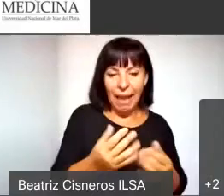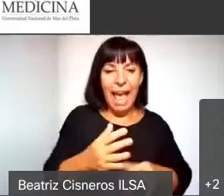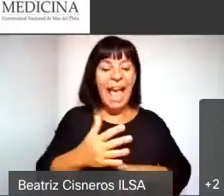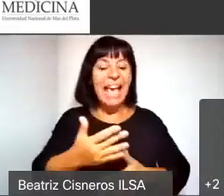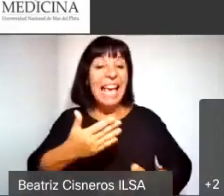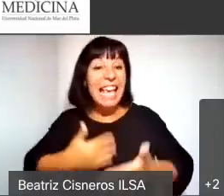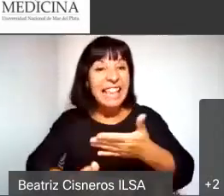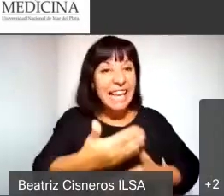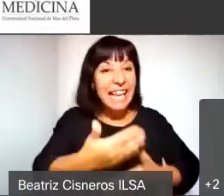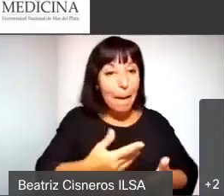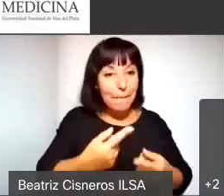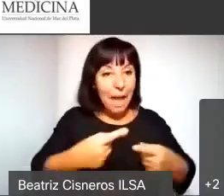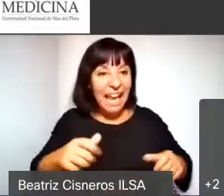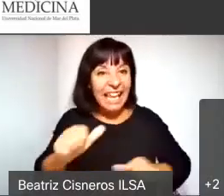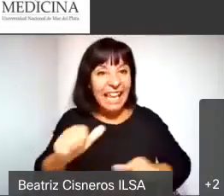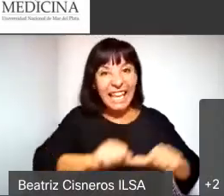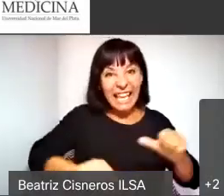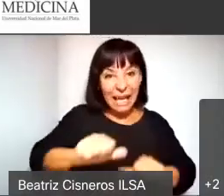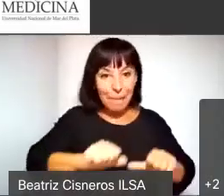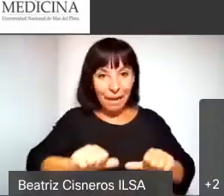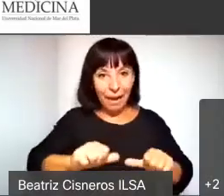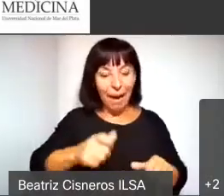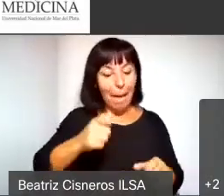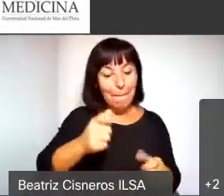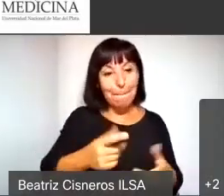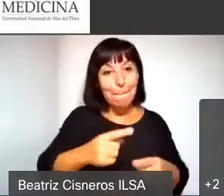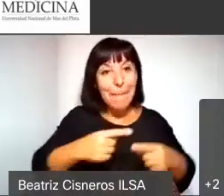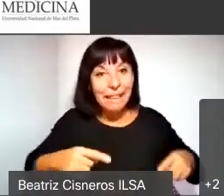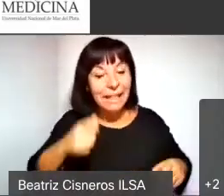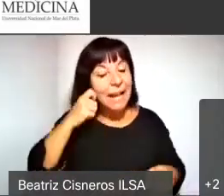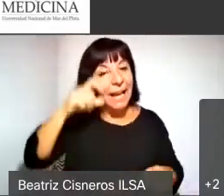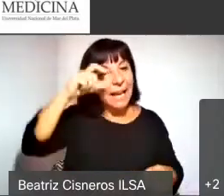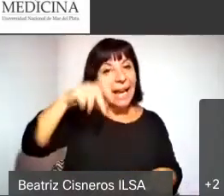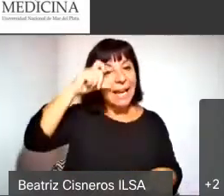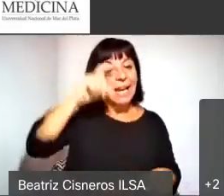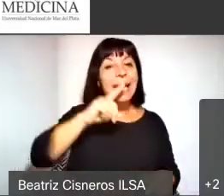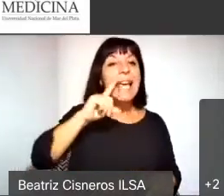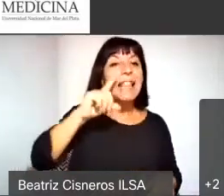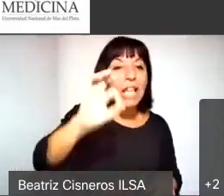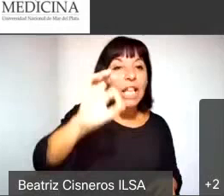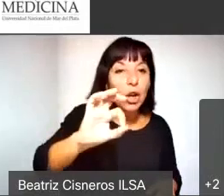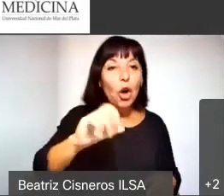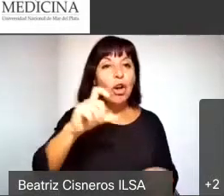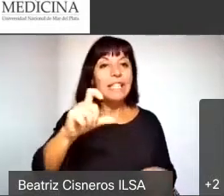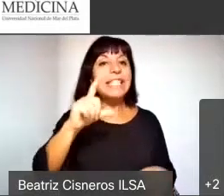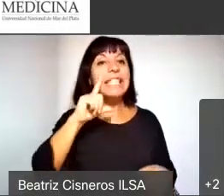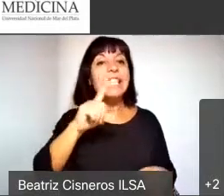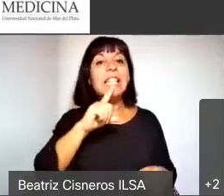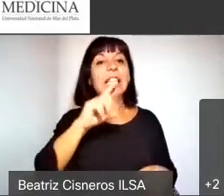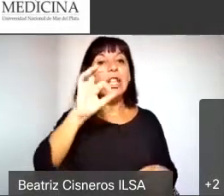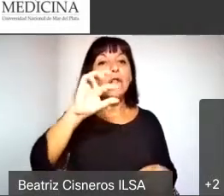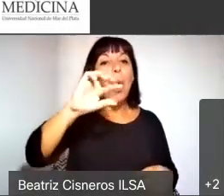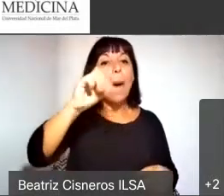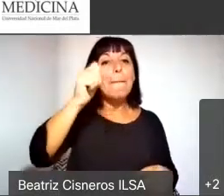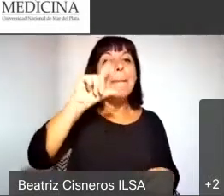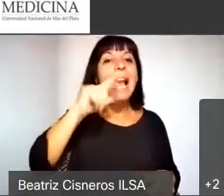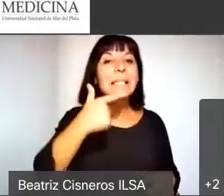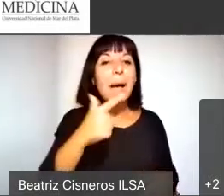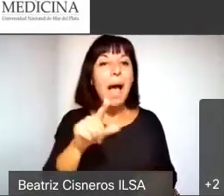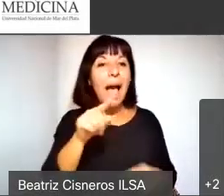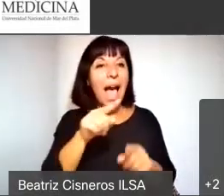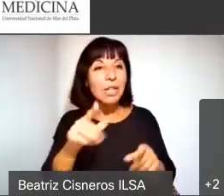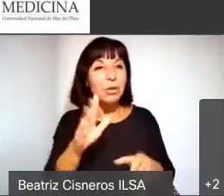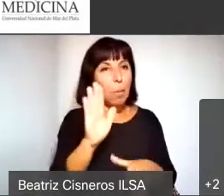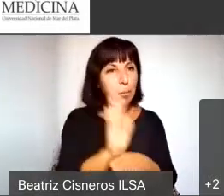este material genético, así como también citoplasma, y eso se traduce como información en términos